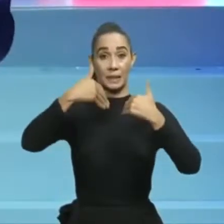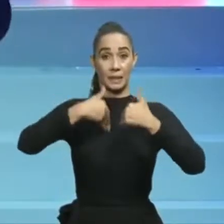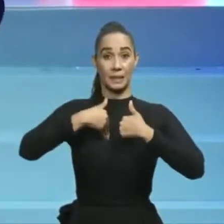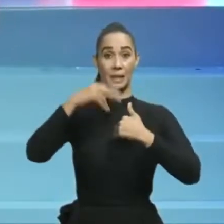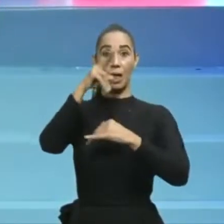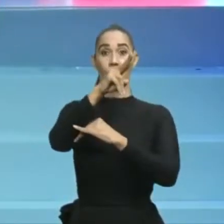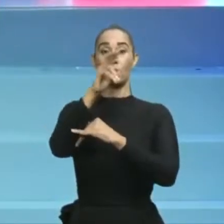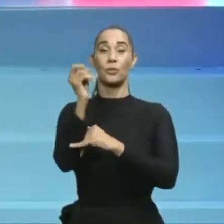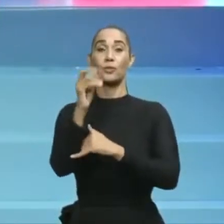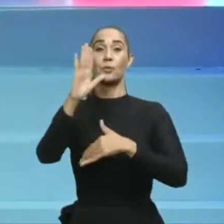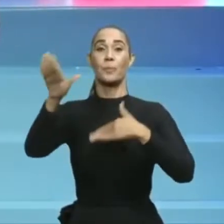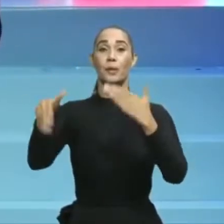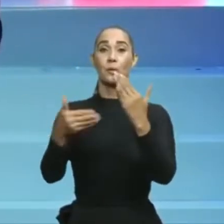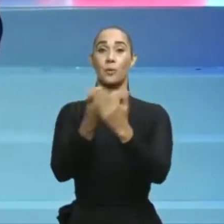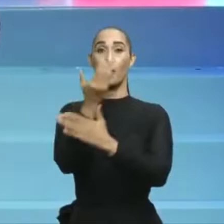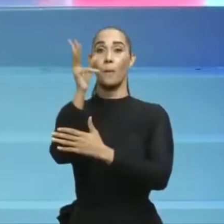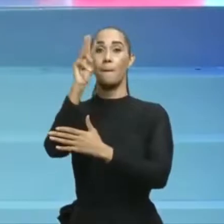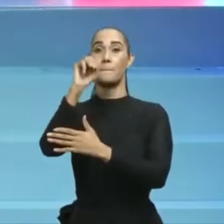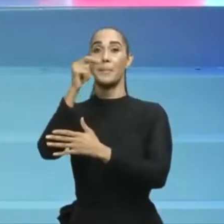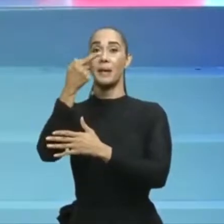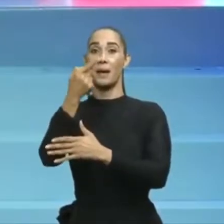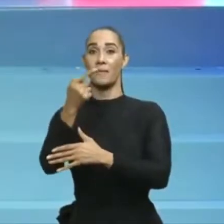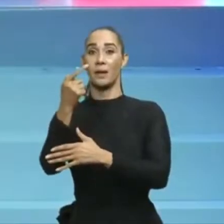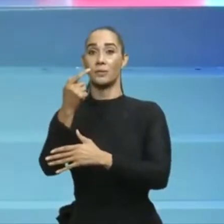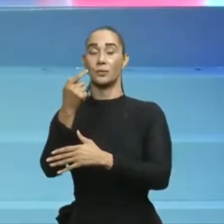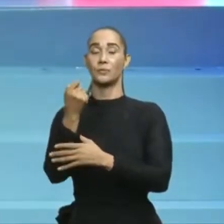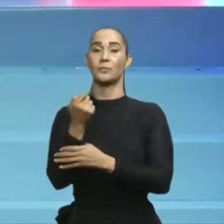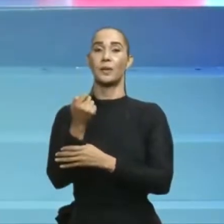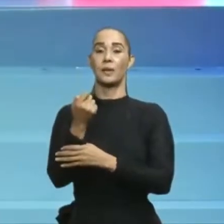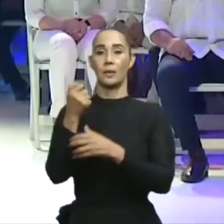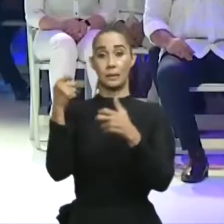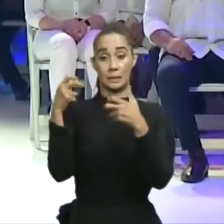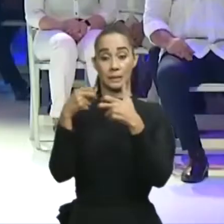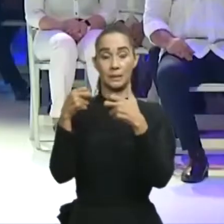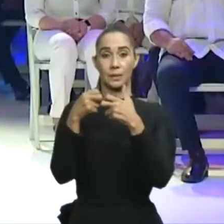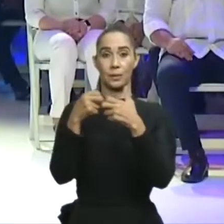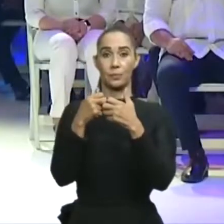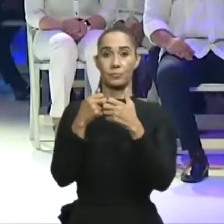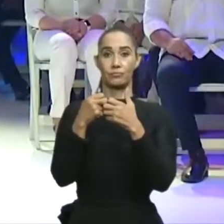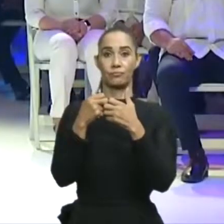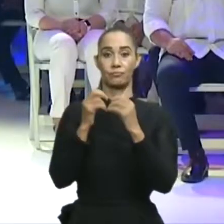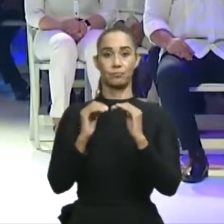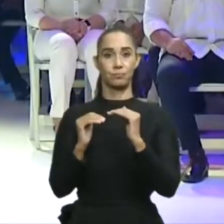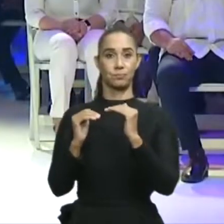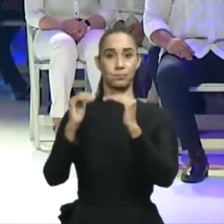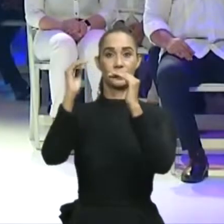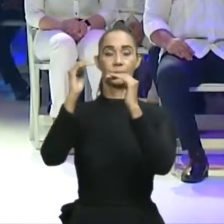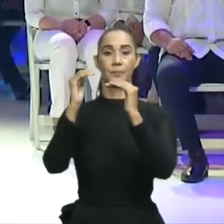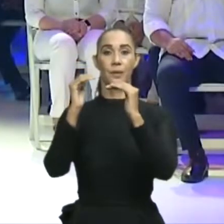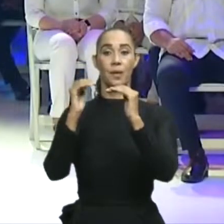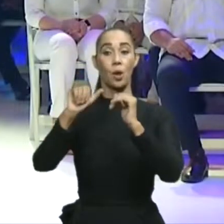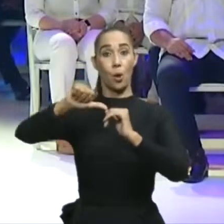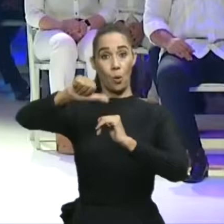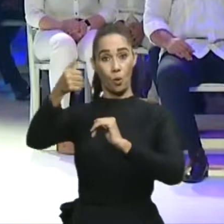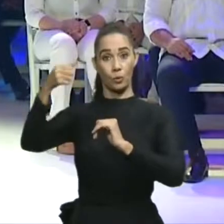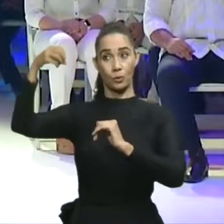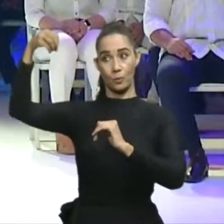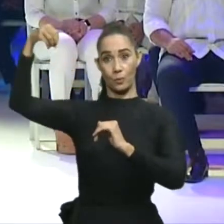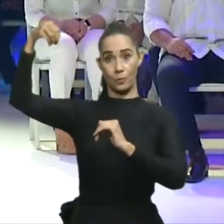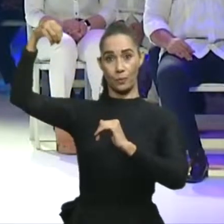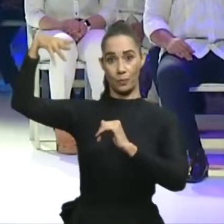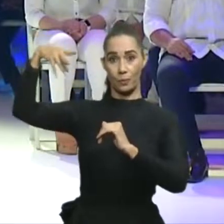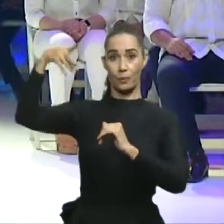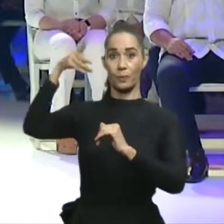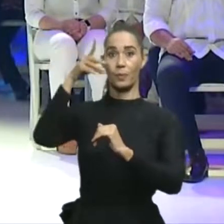nuevos megavatios de potencia firme aparte de los renovables solar eólica biomasa